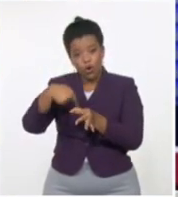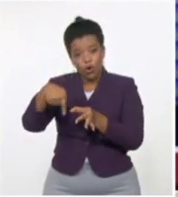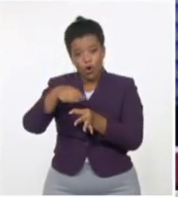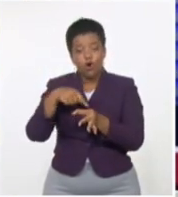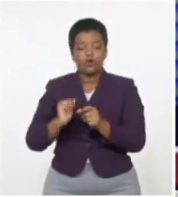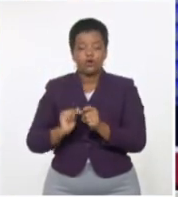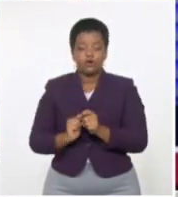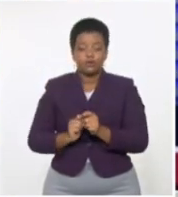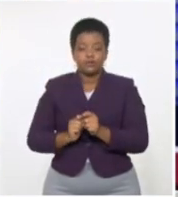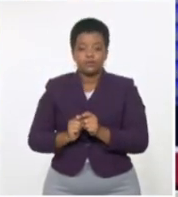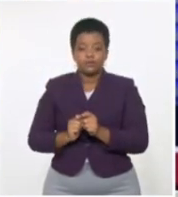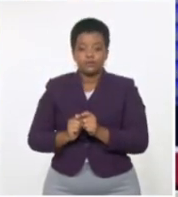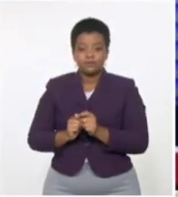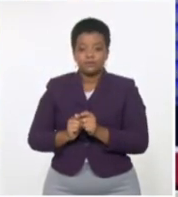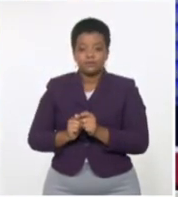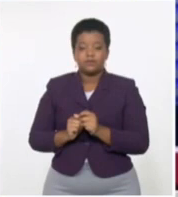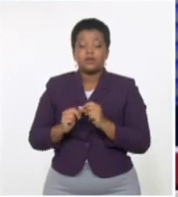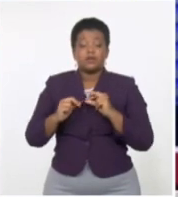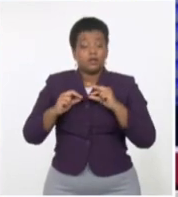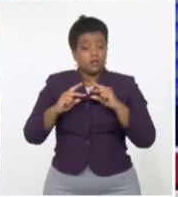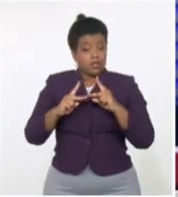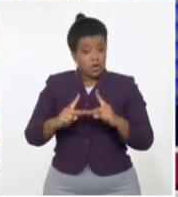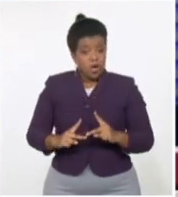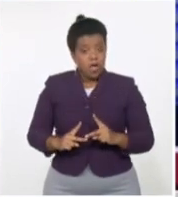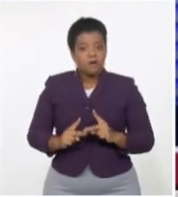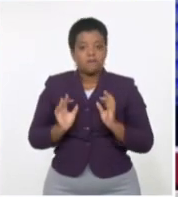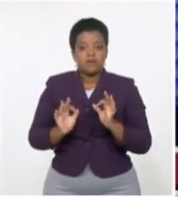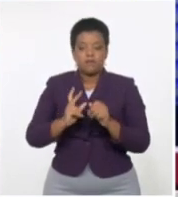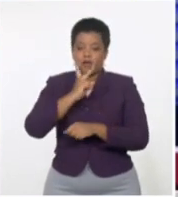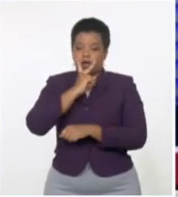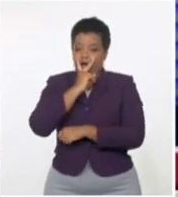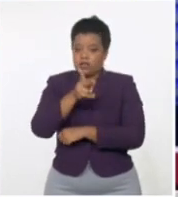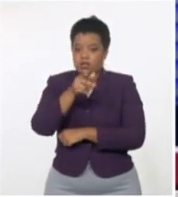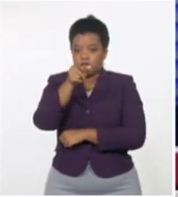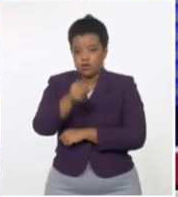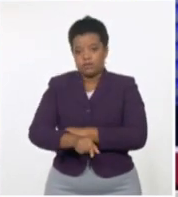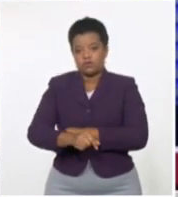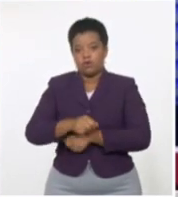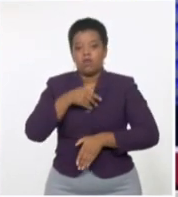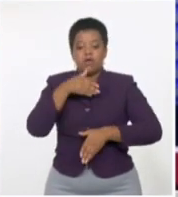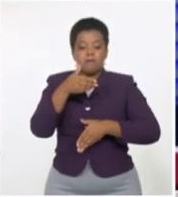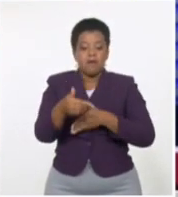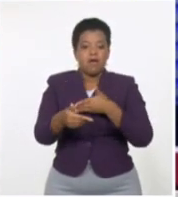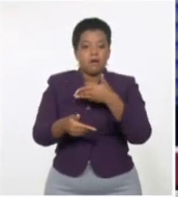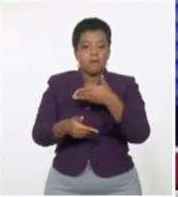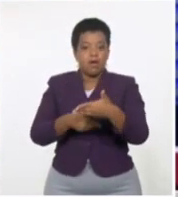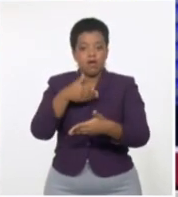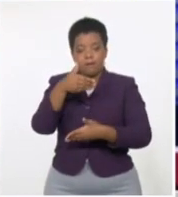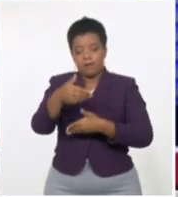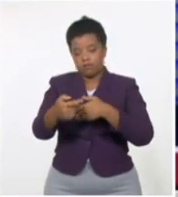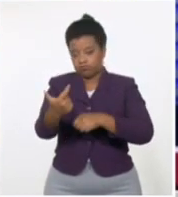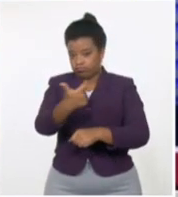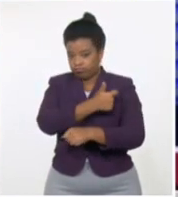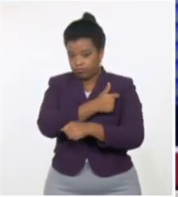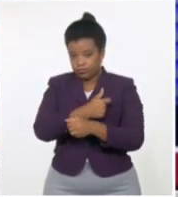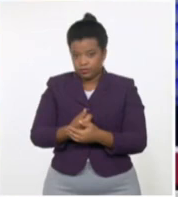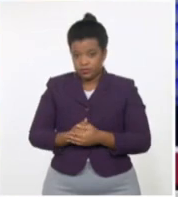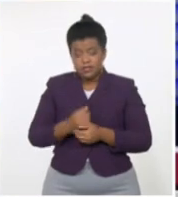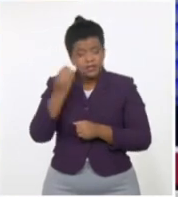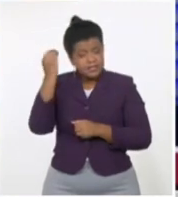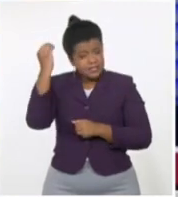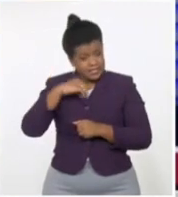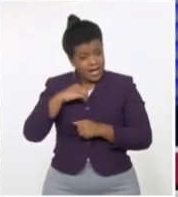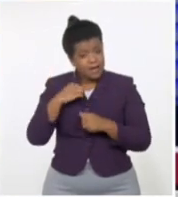familia y el consultorio vuelven a ser el centro de atención de este proceso de intervención.